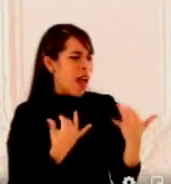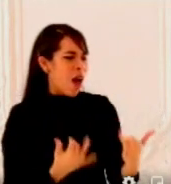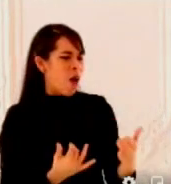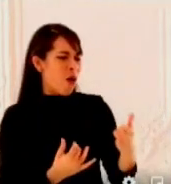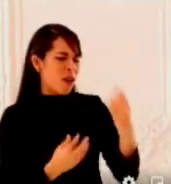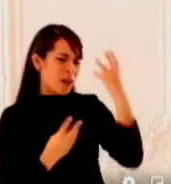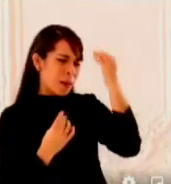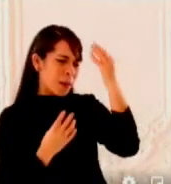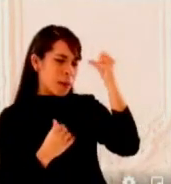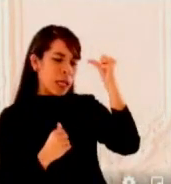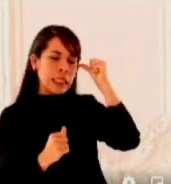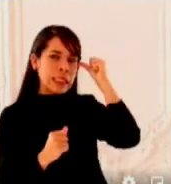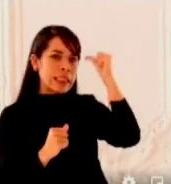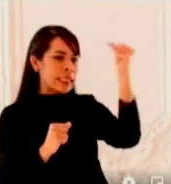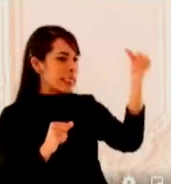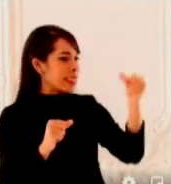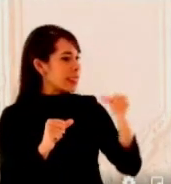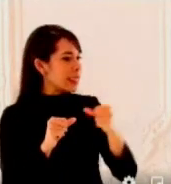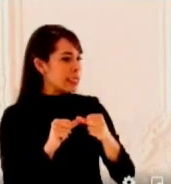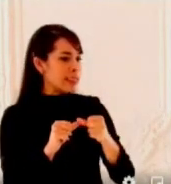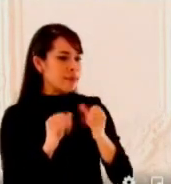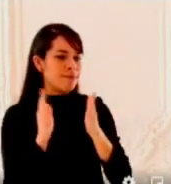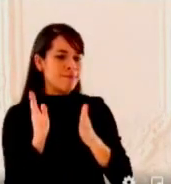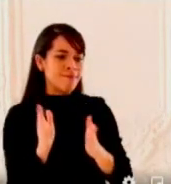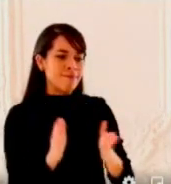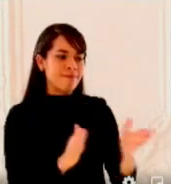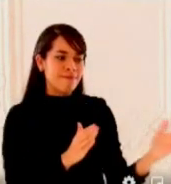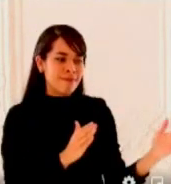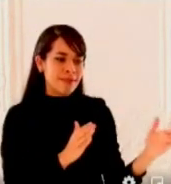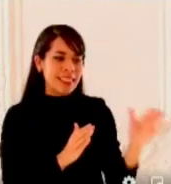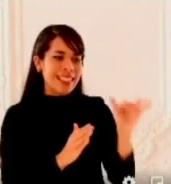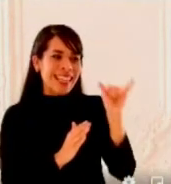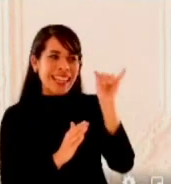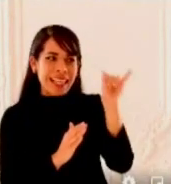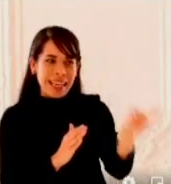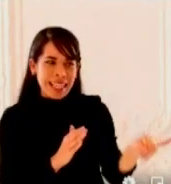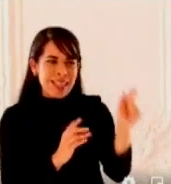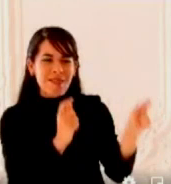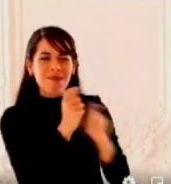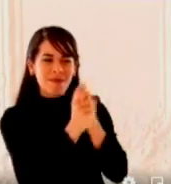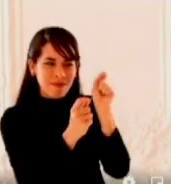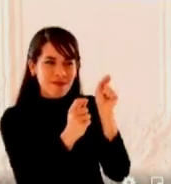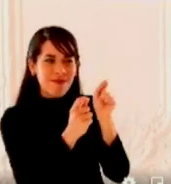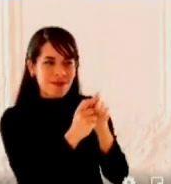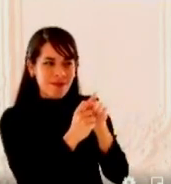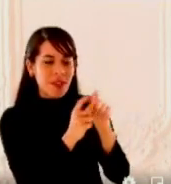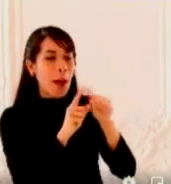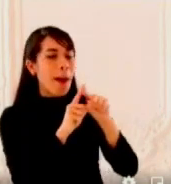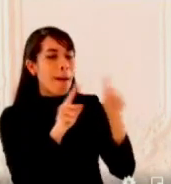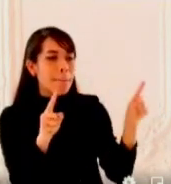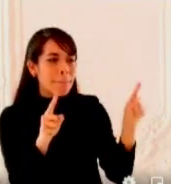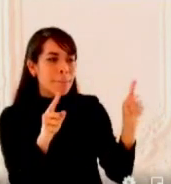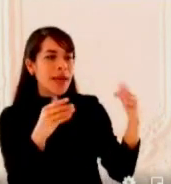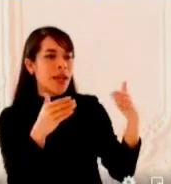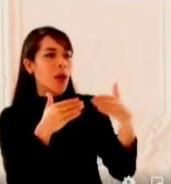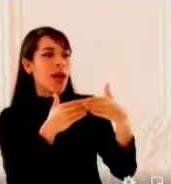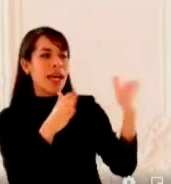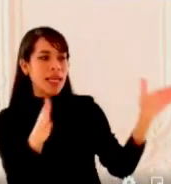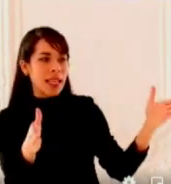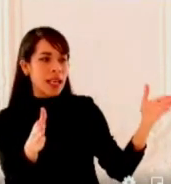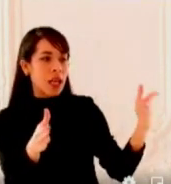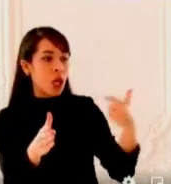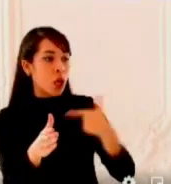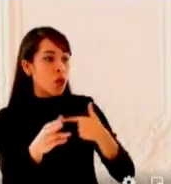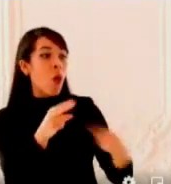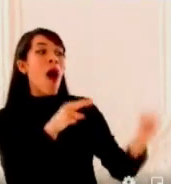el plan de gobierno haya lenguaje específico sobre ese tema. En términos generales, yo no quiero estar aumentándole los costos al